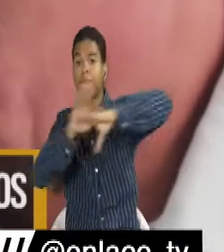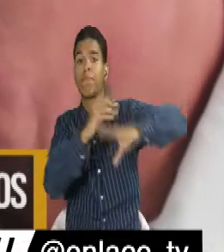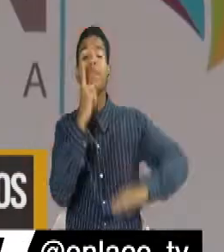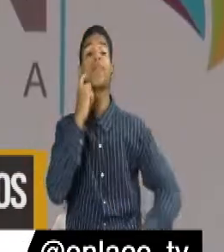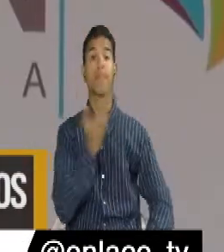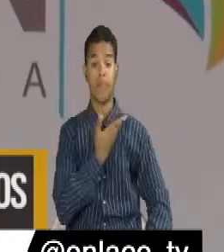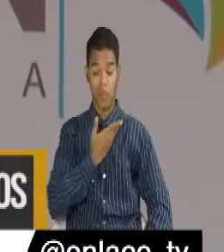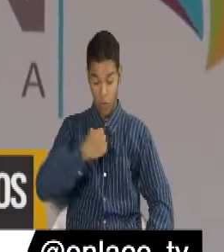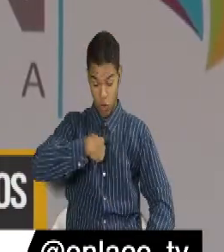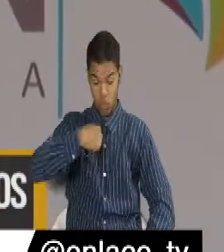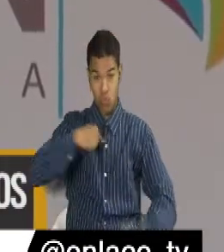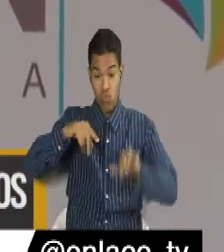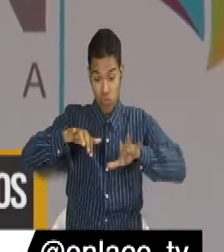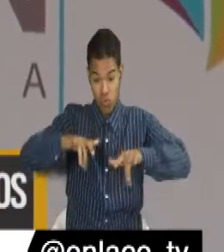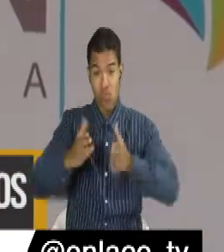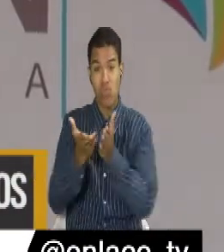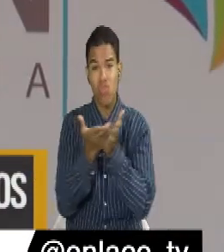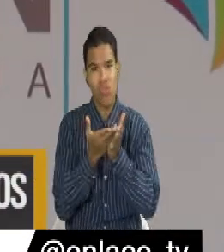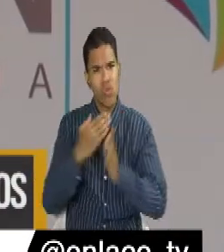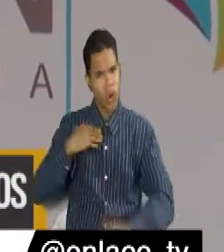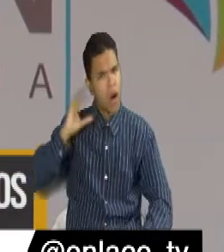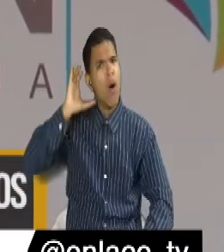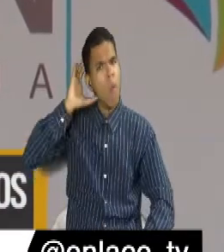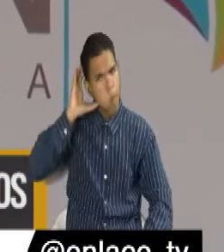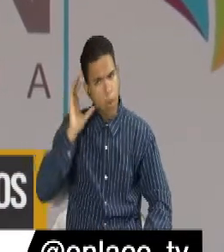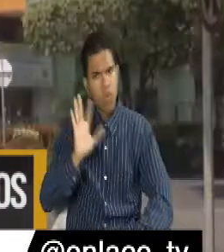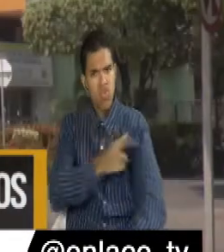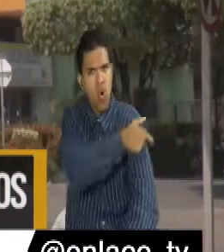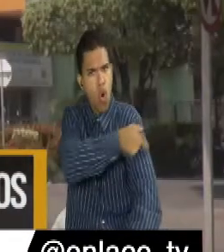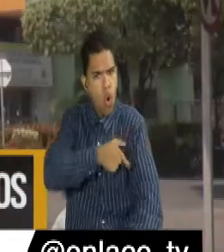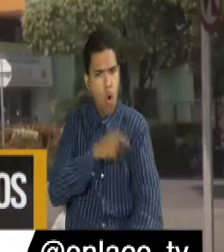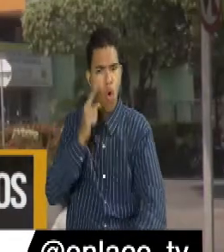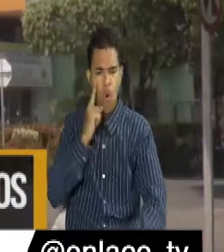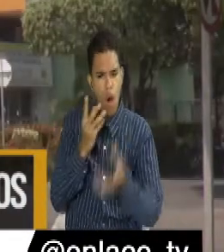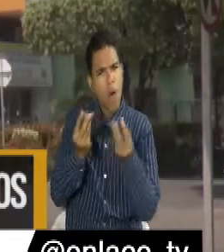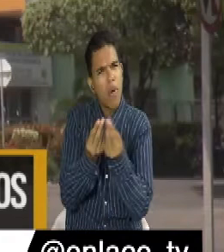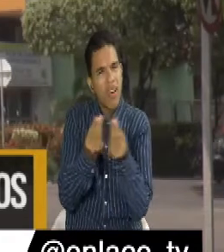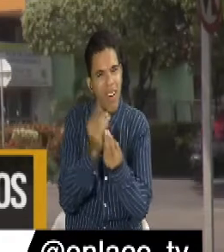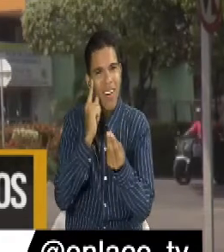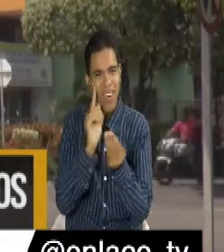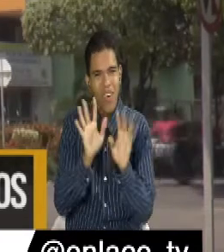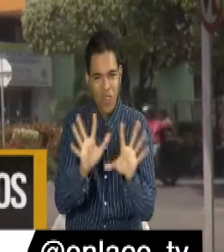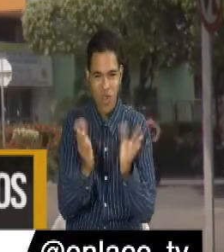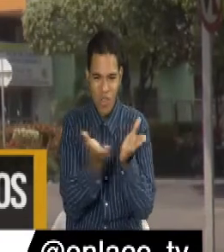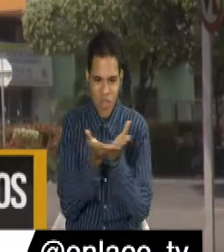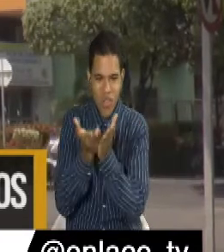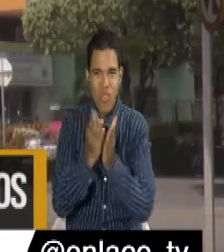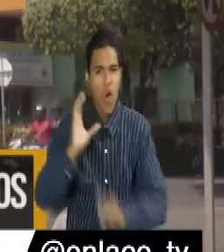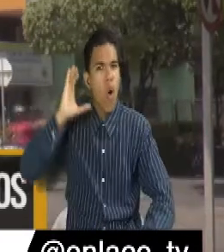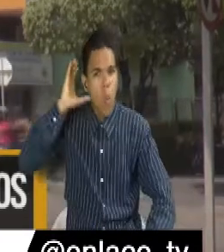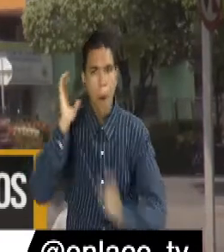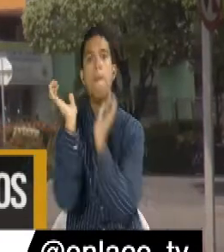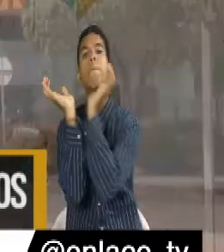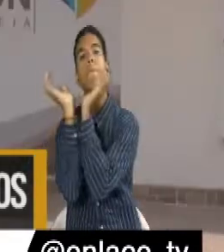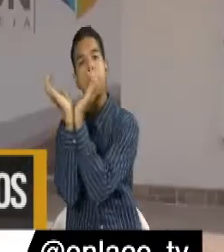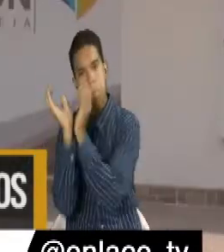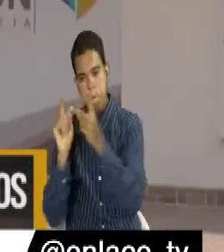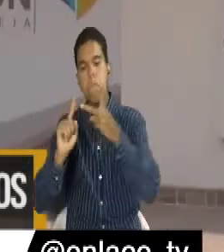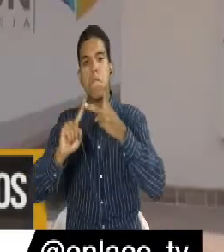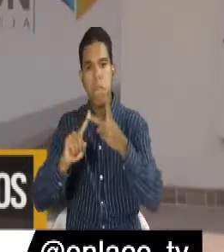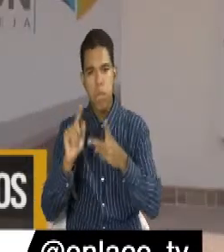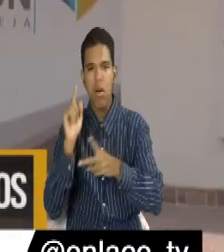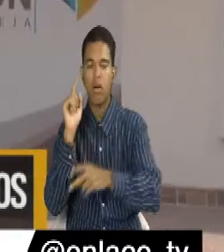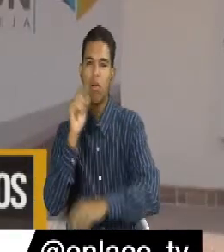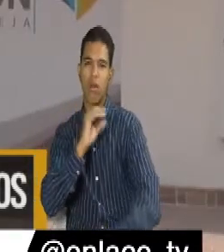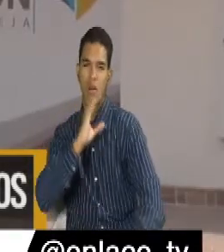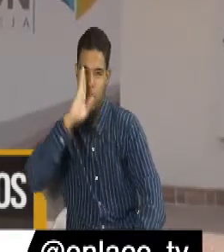de Educación se lleva a cabo el Comité de Convivencia Escolar, del que hacen parte instituciones como el ICBF, Policía, Fiscalía y